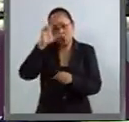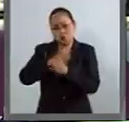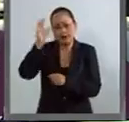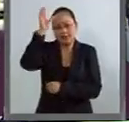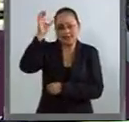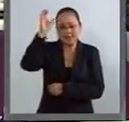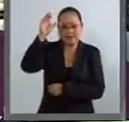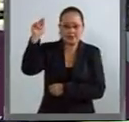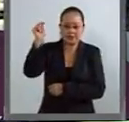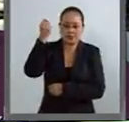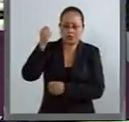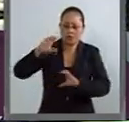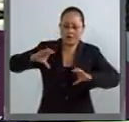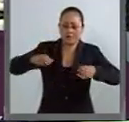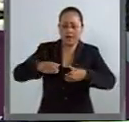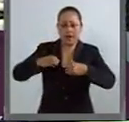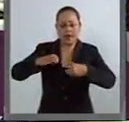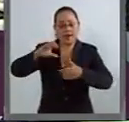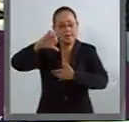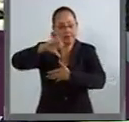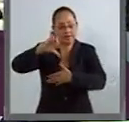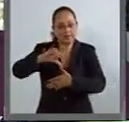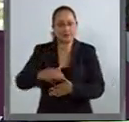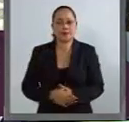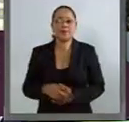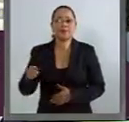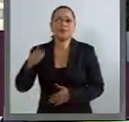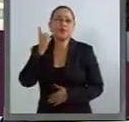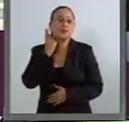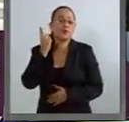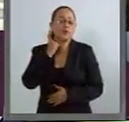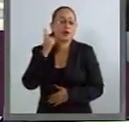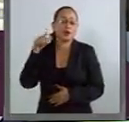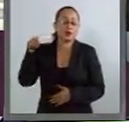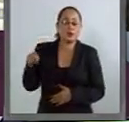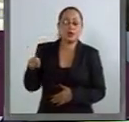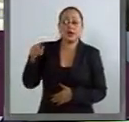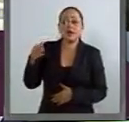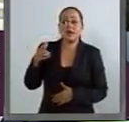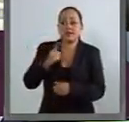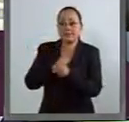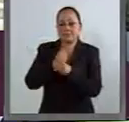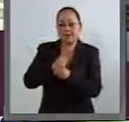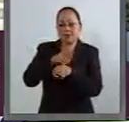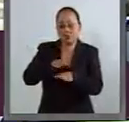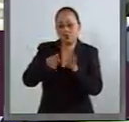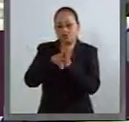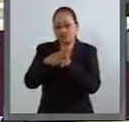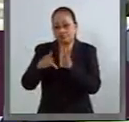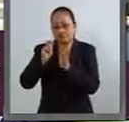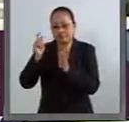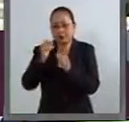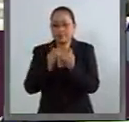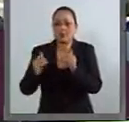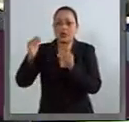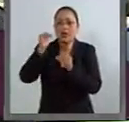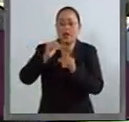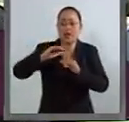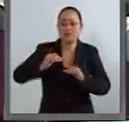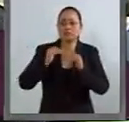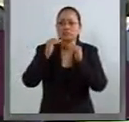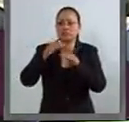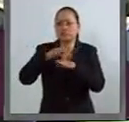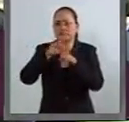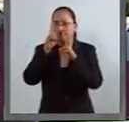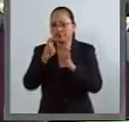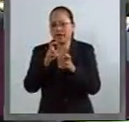del Parlatino. El diputado Luis Eduardo Quirós es licenciado en Periodismo con posgrado en Alta Gerencia